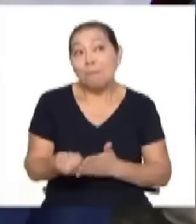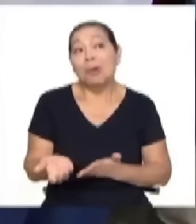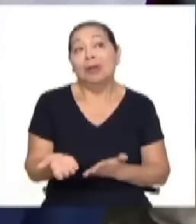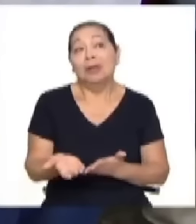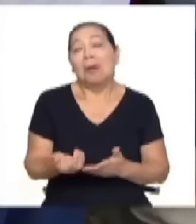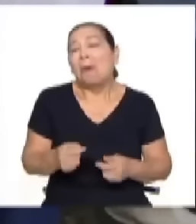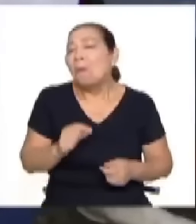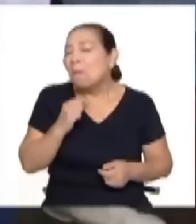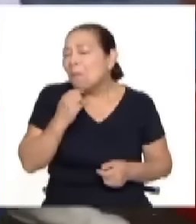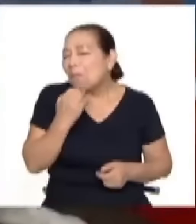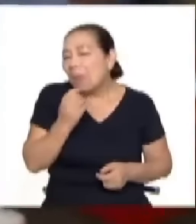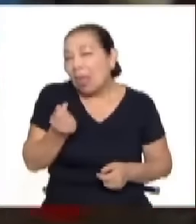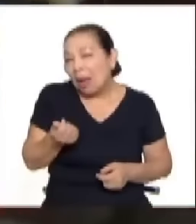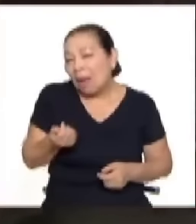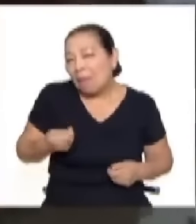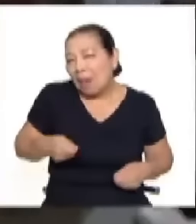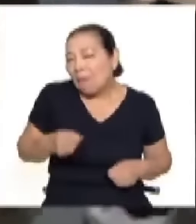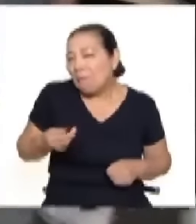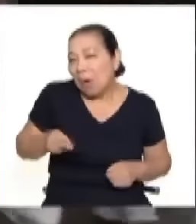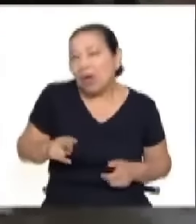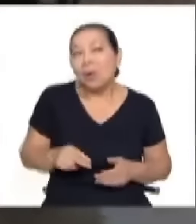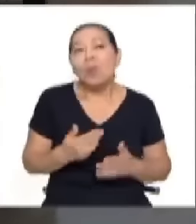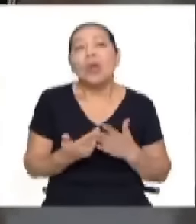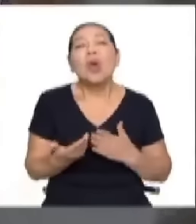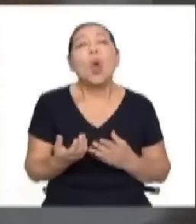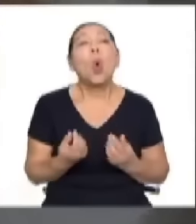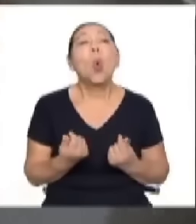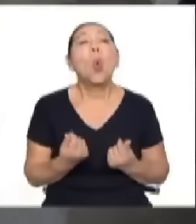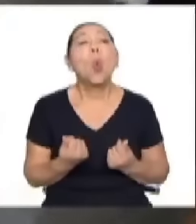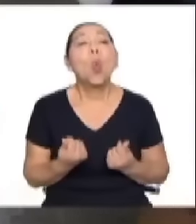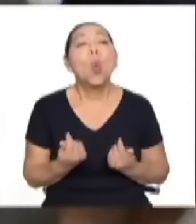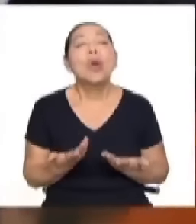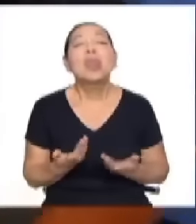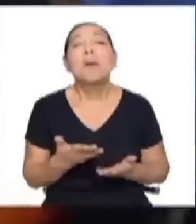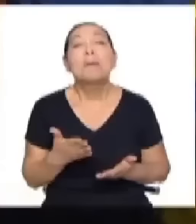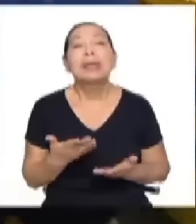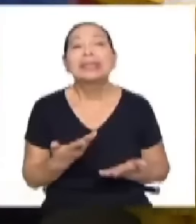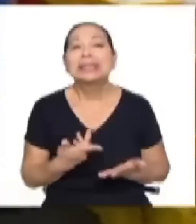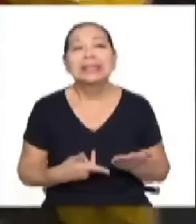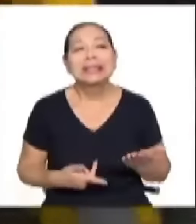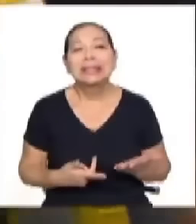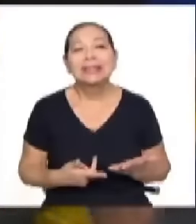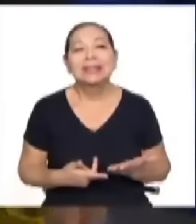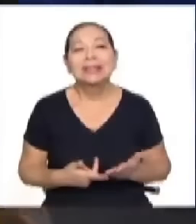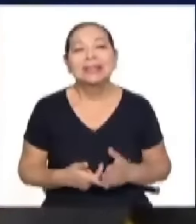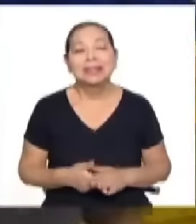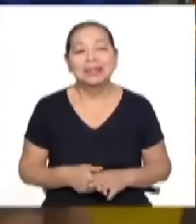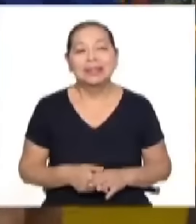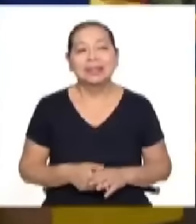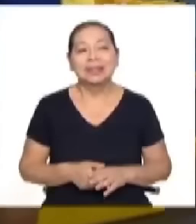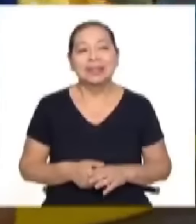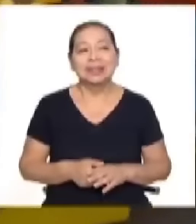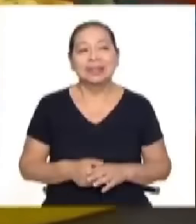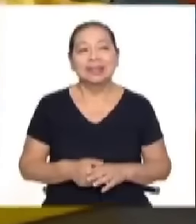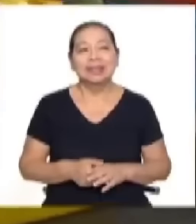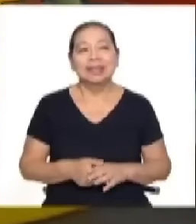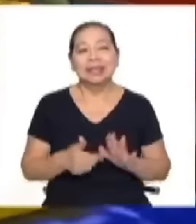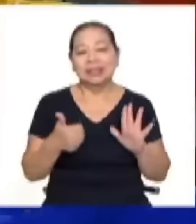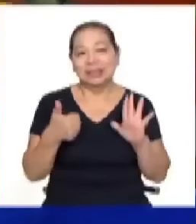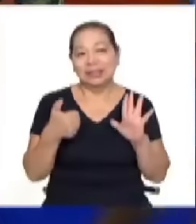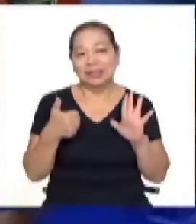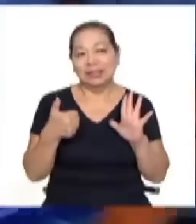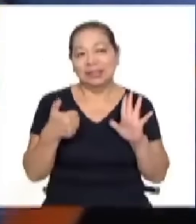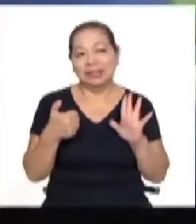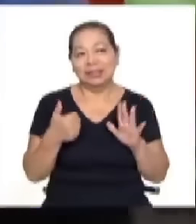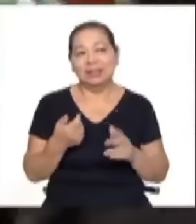gastan un poquito más, vamos a seguir conversando. Buenos días, ¿cuánto está? ¿Qué pescado es? Jurel, mami, jurel. A 6 soles, barato